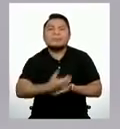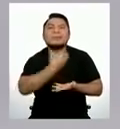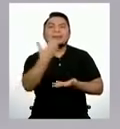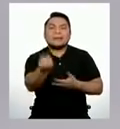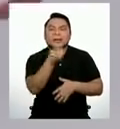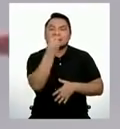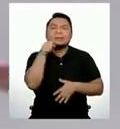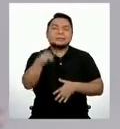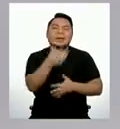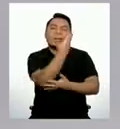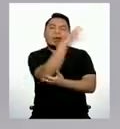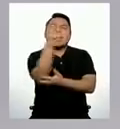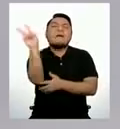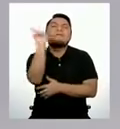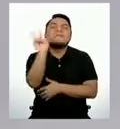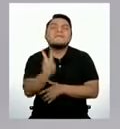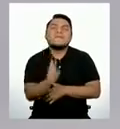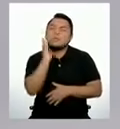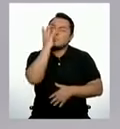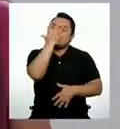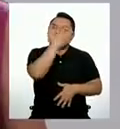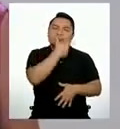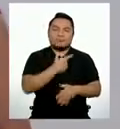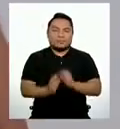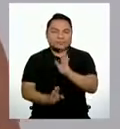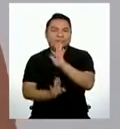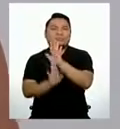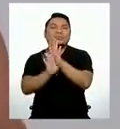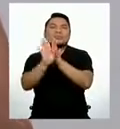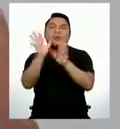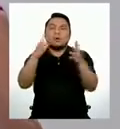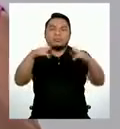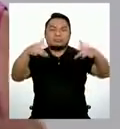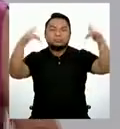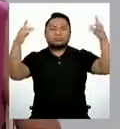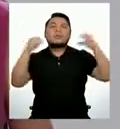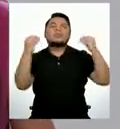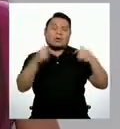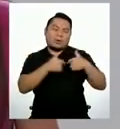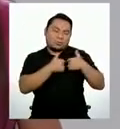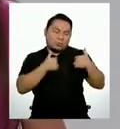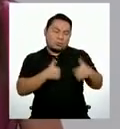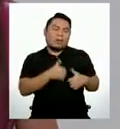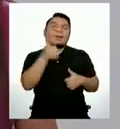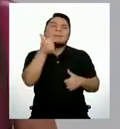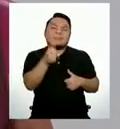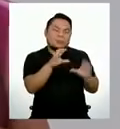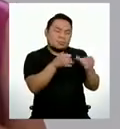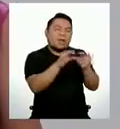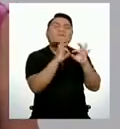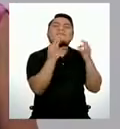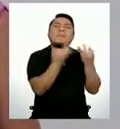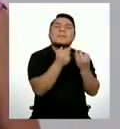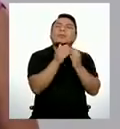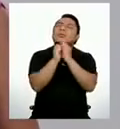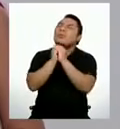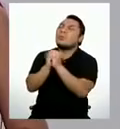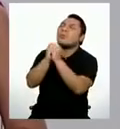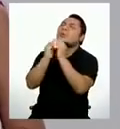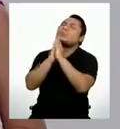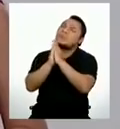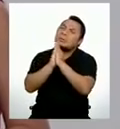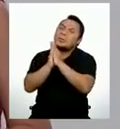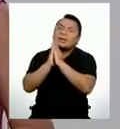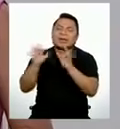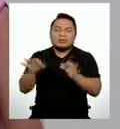siempre verde y sea muy fructífera. Todo esto por el buen corazón de una pareja. La esperanza de la